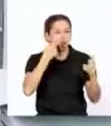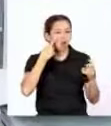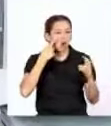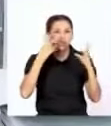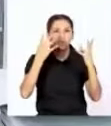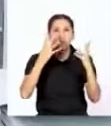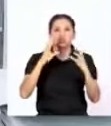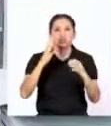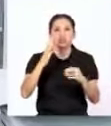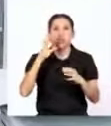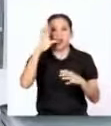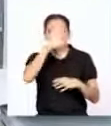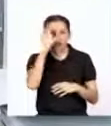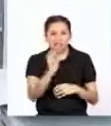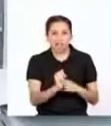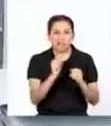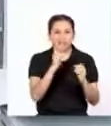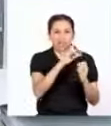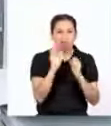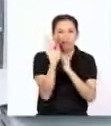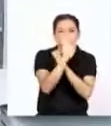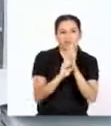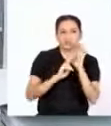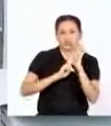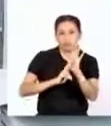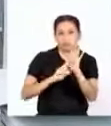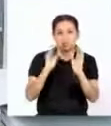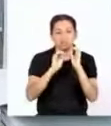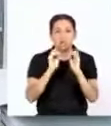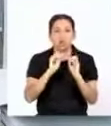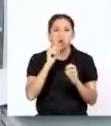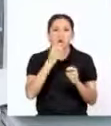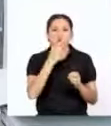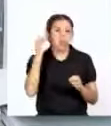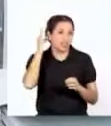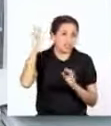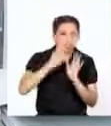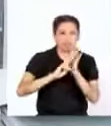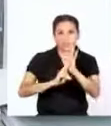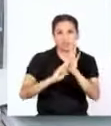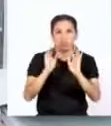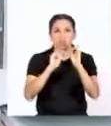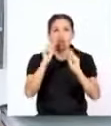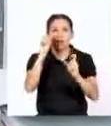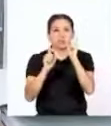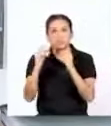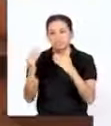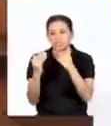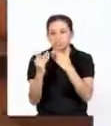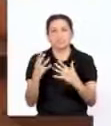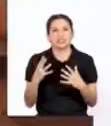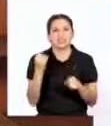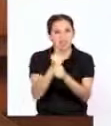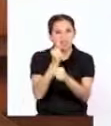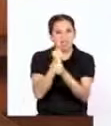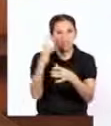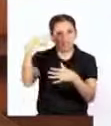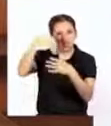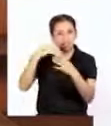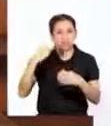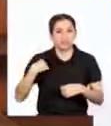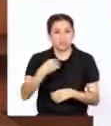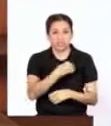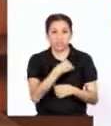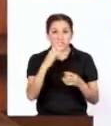de colectivos afroperuanos, representantes de poblaciones indígenas o personas allegadas al Ministerio de Cultura.